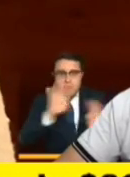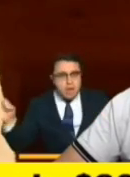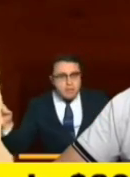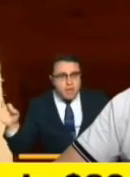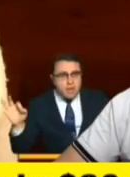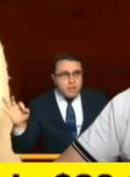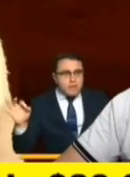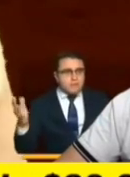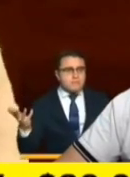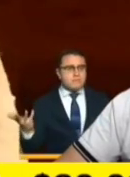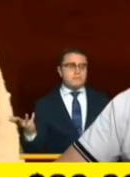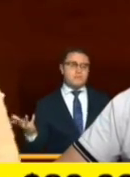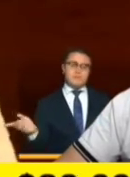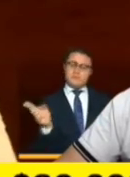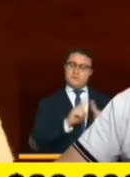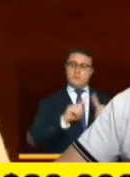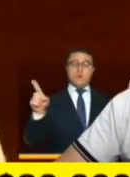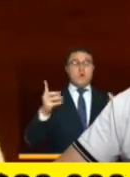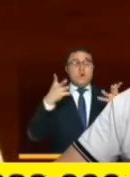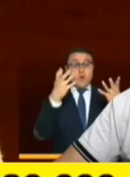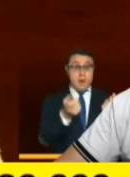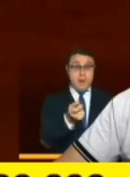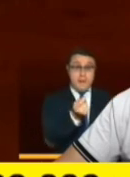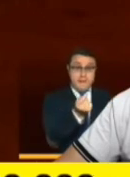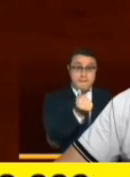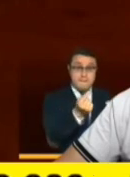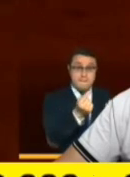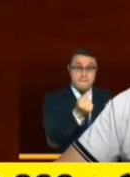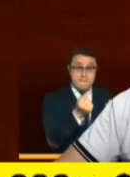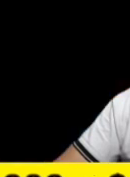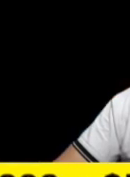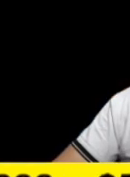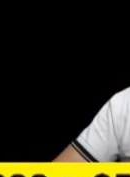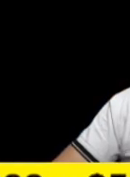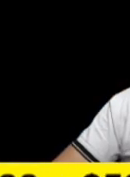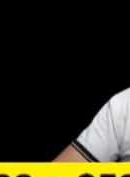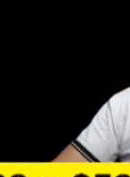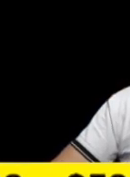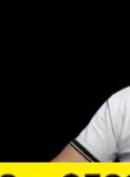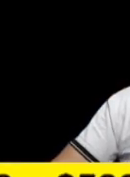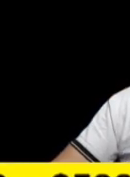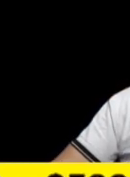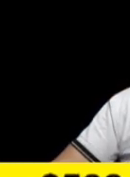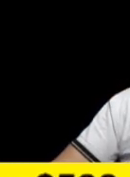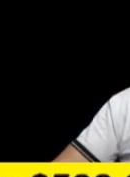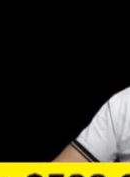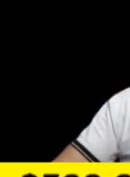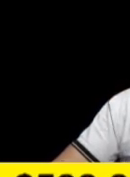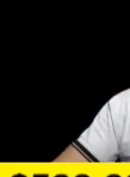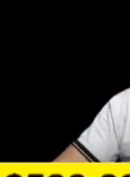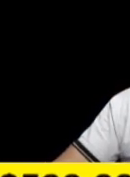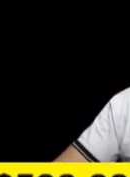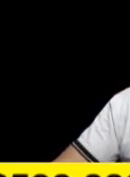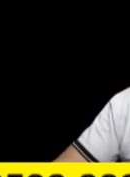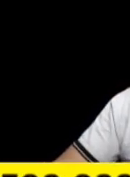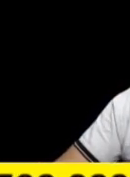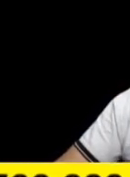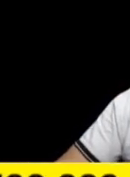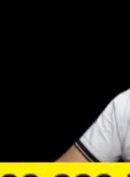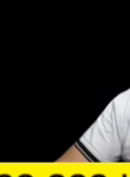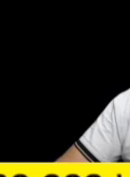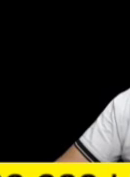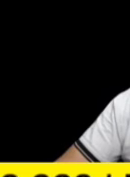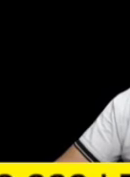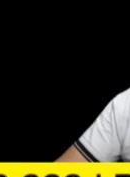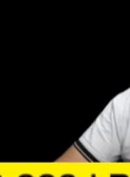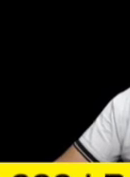podamos tener que esa masa de dineros no se ahorre solamente en fondos privados, de los